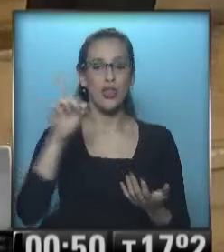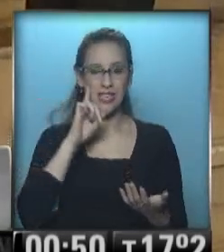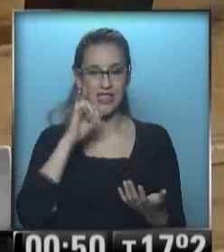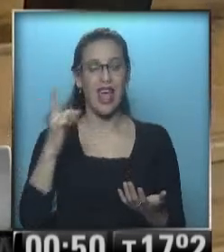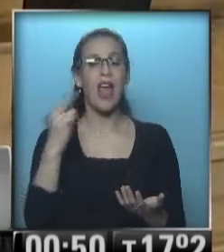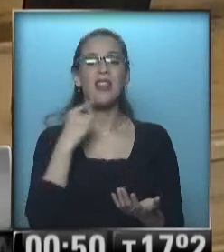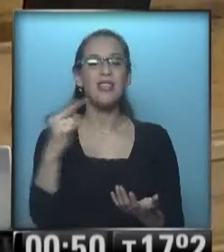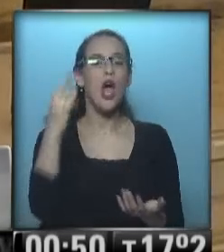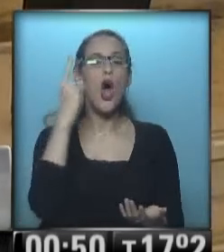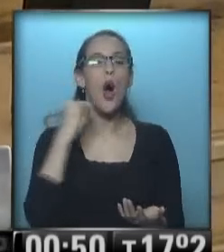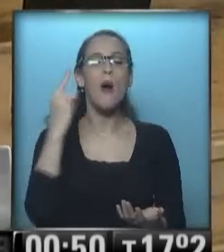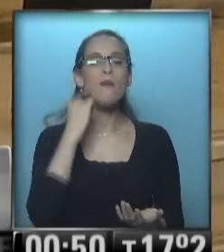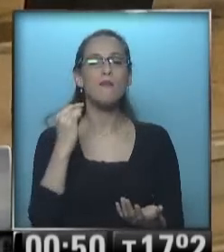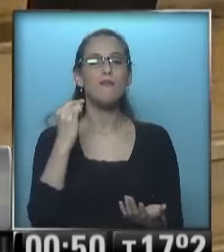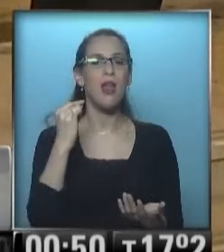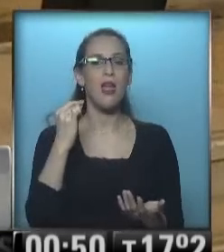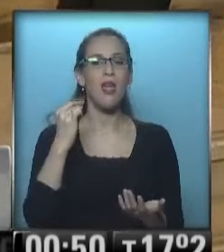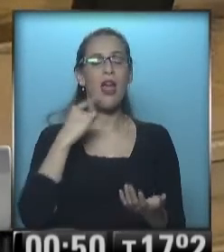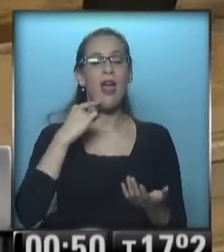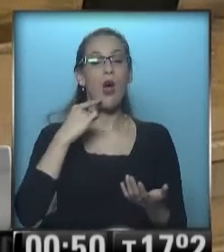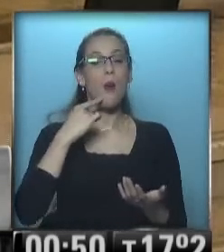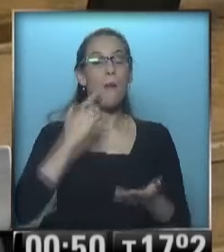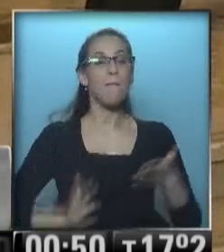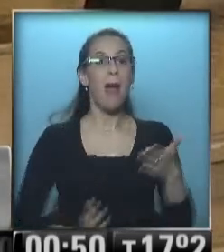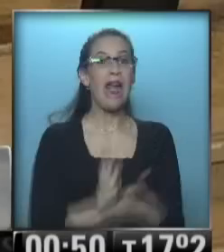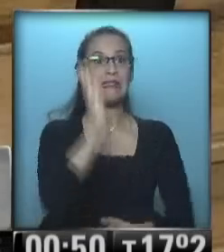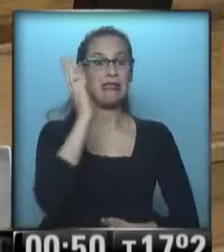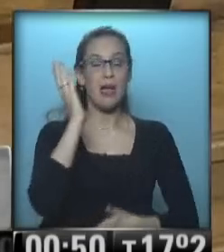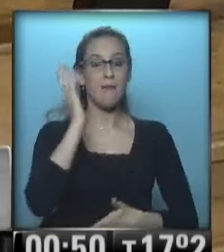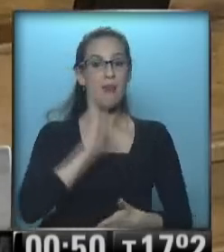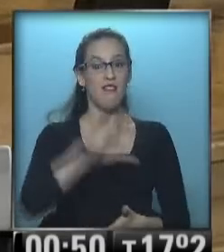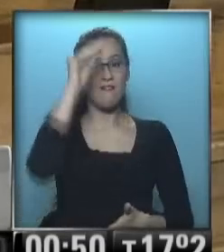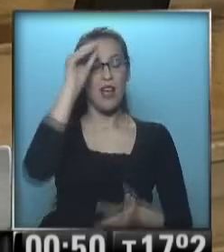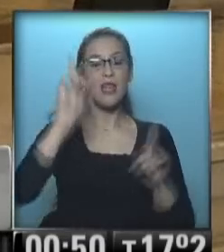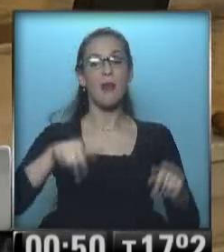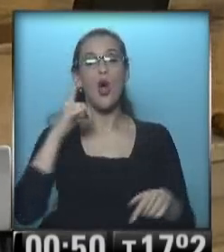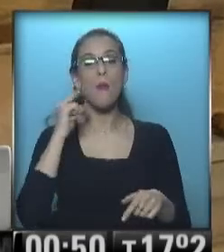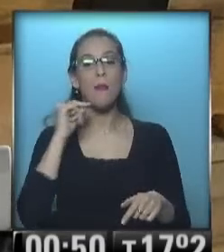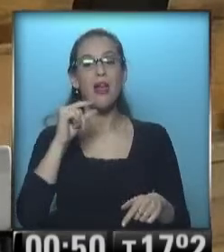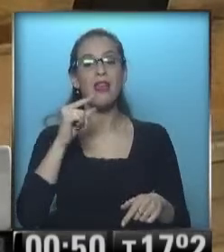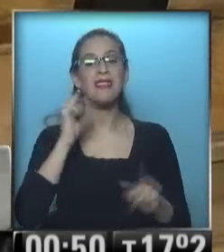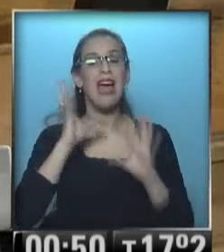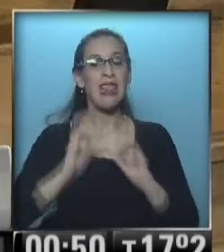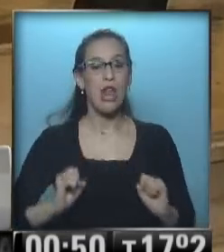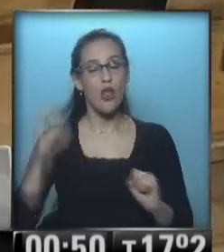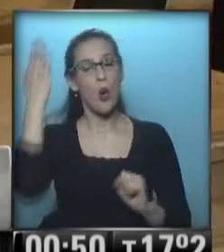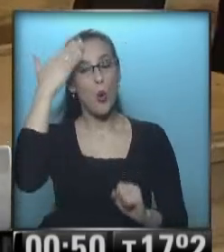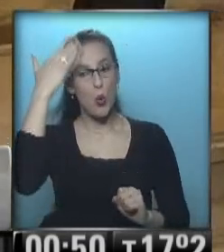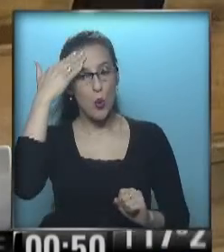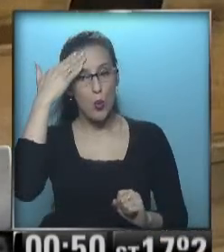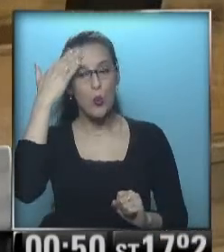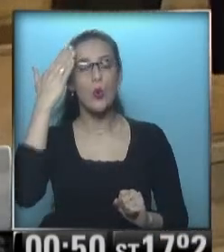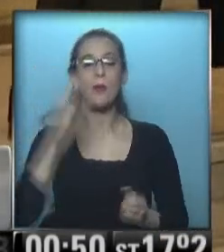para la inmortalidad o un nacido inmortal, o el secretario de Cultura local, Hernán Lombardi, y sobre todo lo